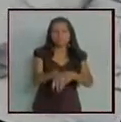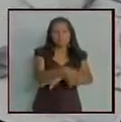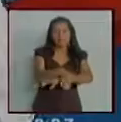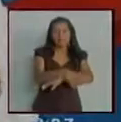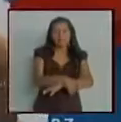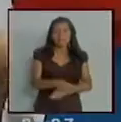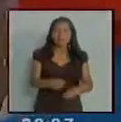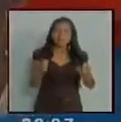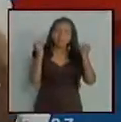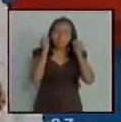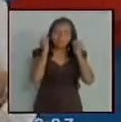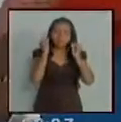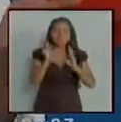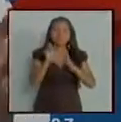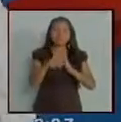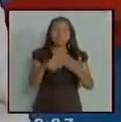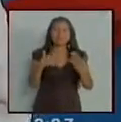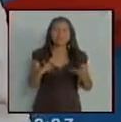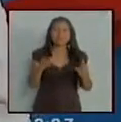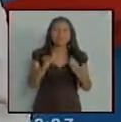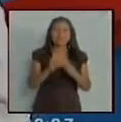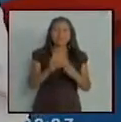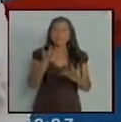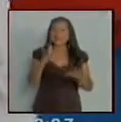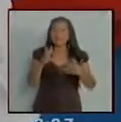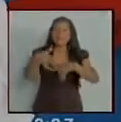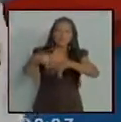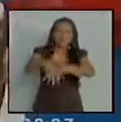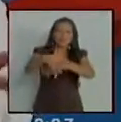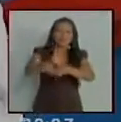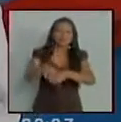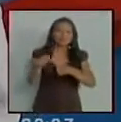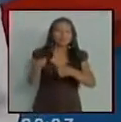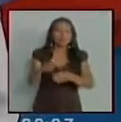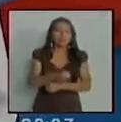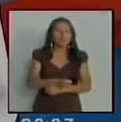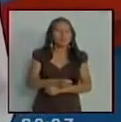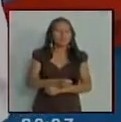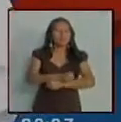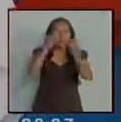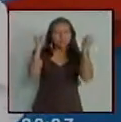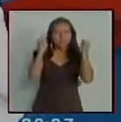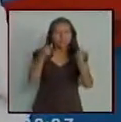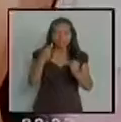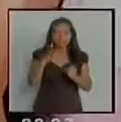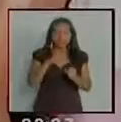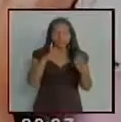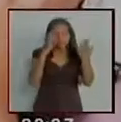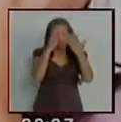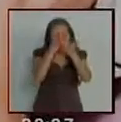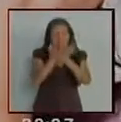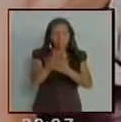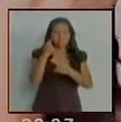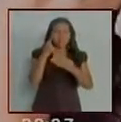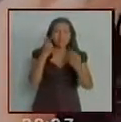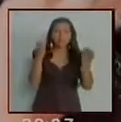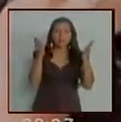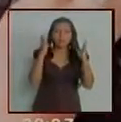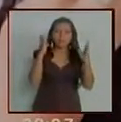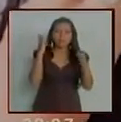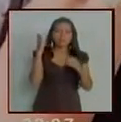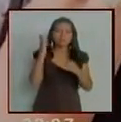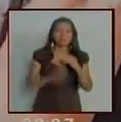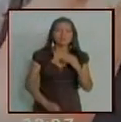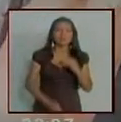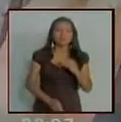sus audífonos y de pronto estaban metidos en esto de las marchas y explotó un petardo y todo eso y perdió la audición, ¿no?